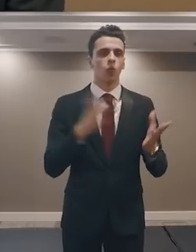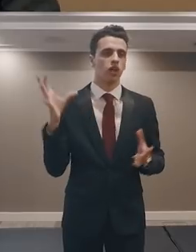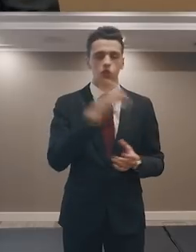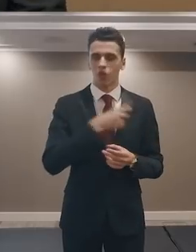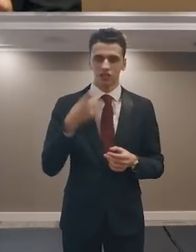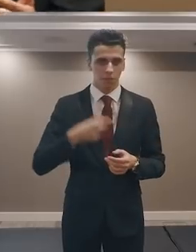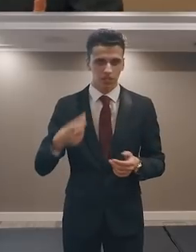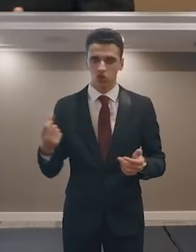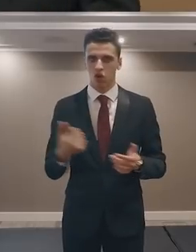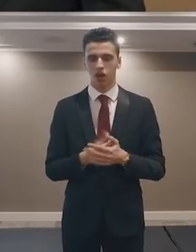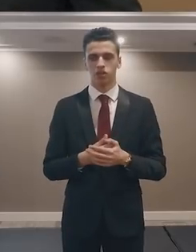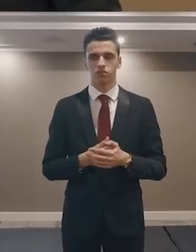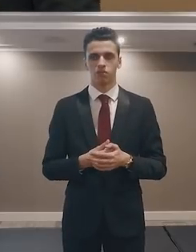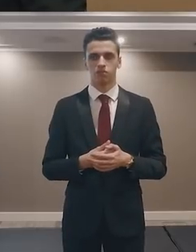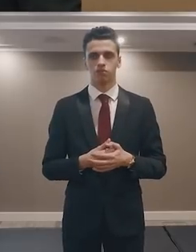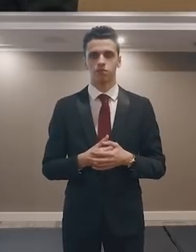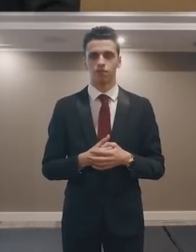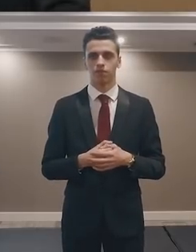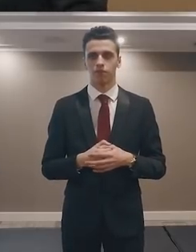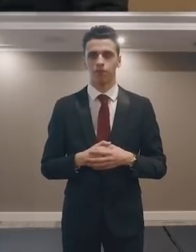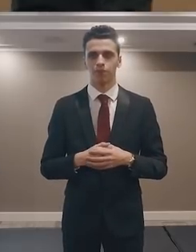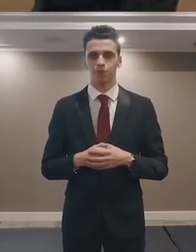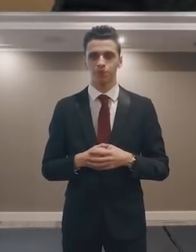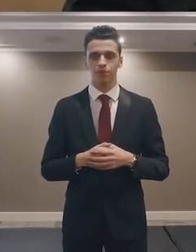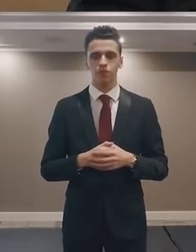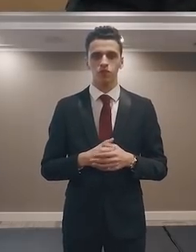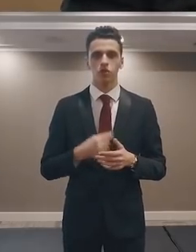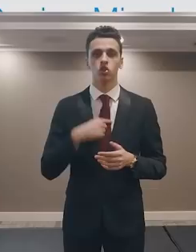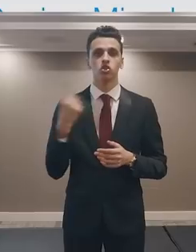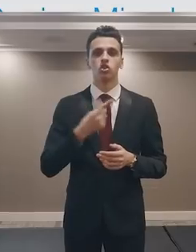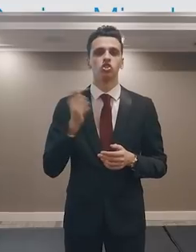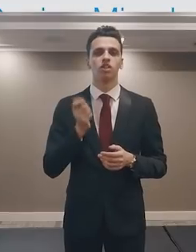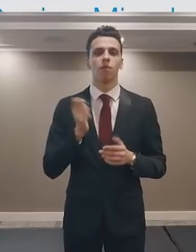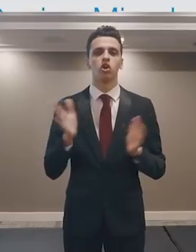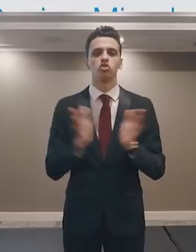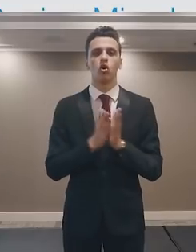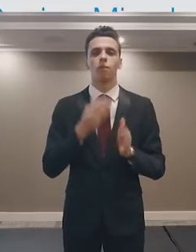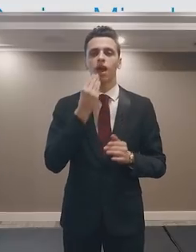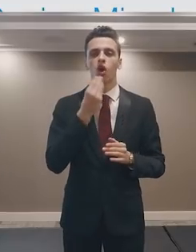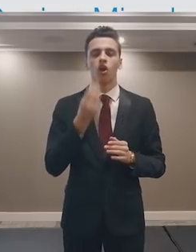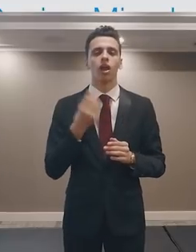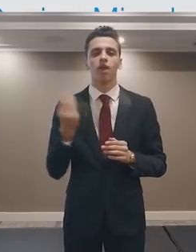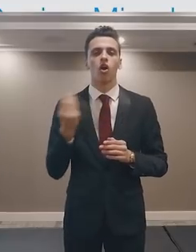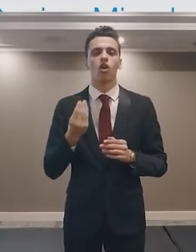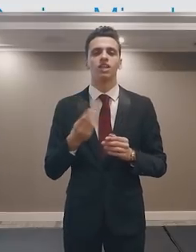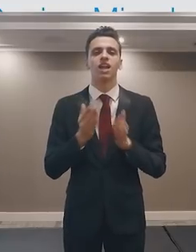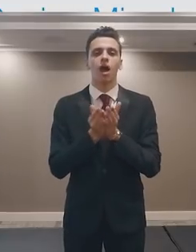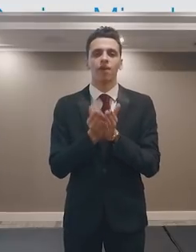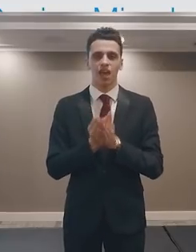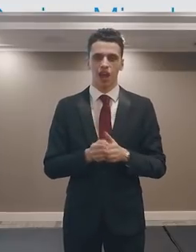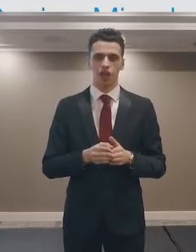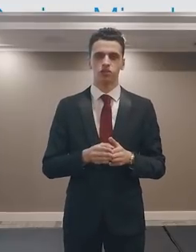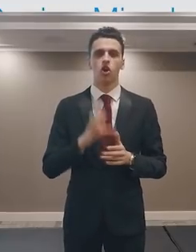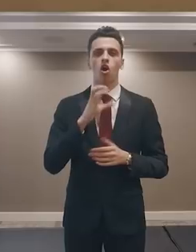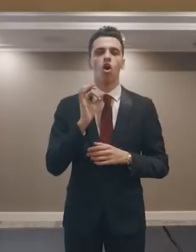del club gane mucho gane poco o no gane nada sería entenderéis porque trabajamos que las mejores navieras norvegian royal caribbean princess costa